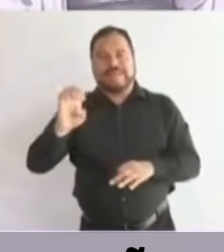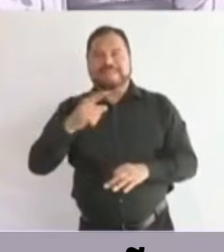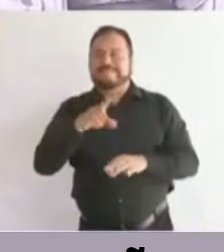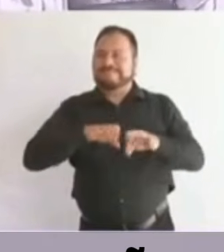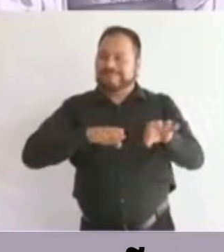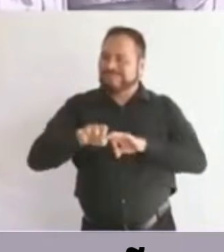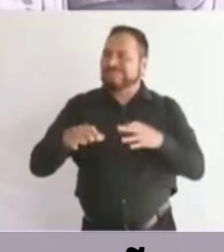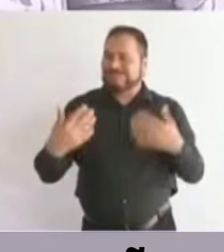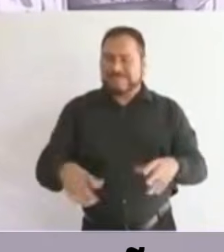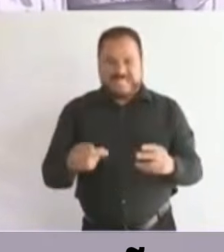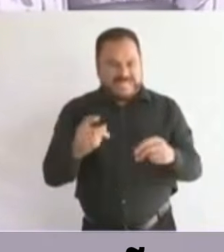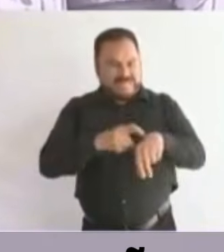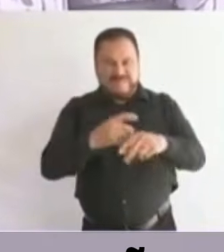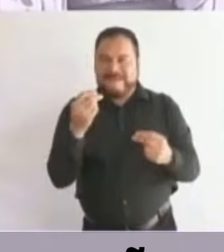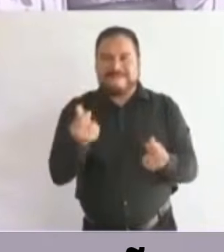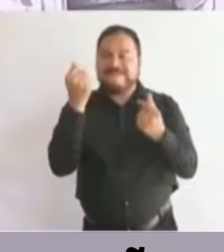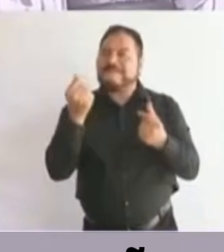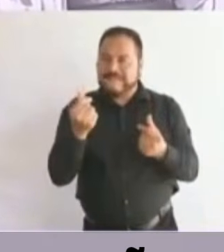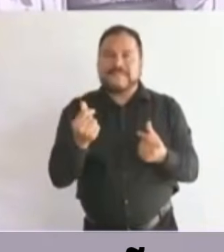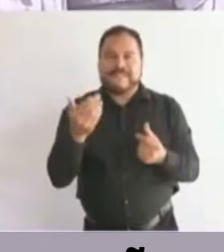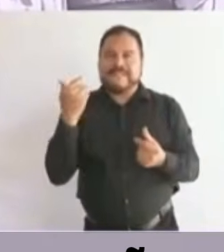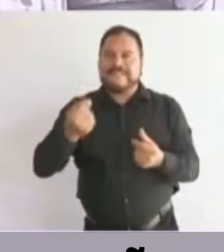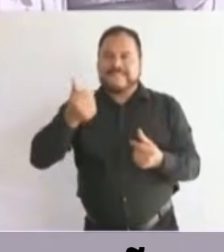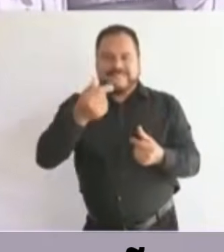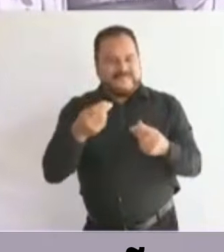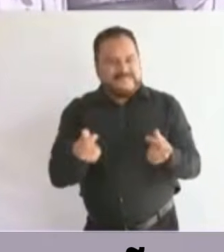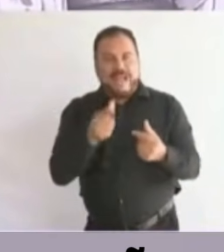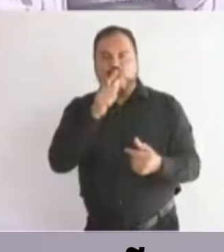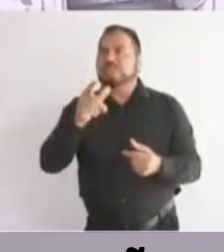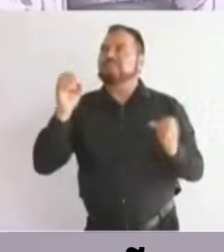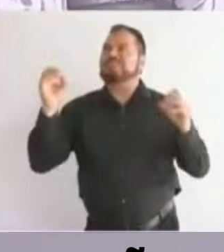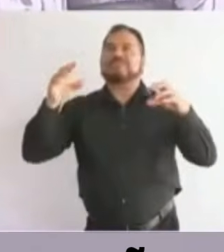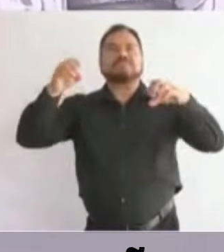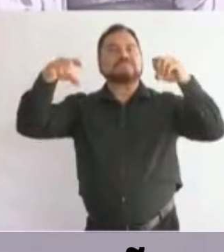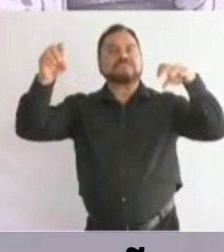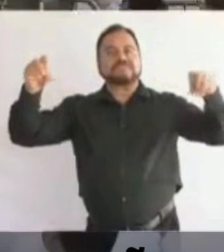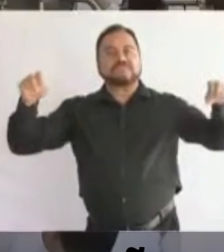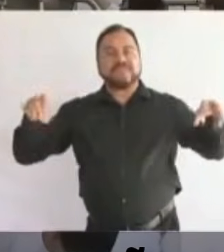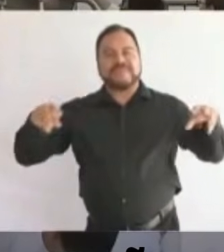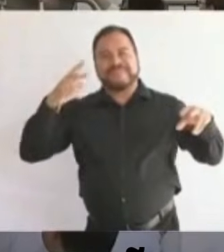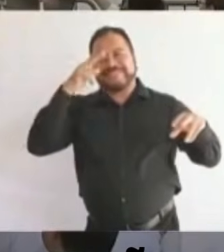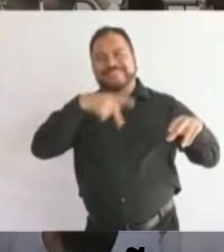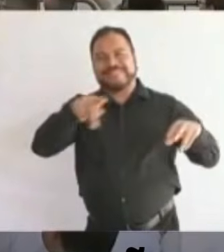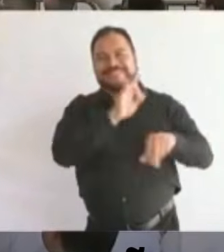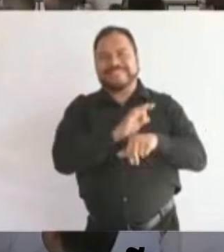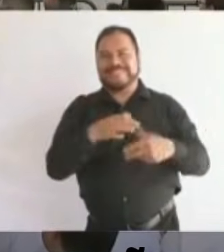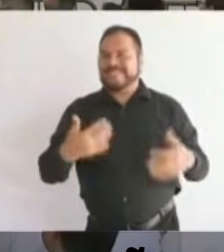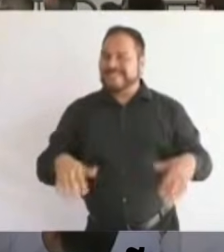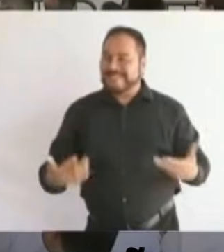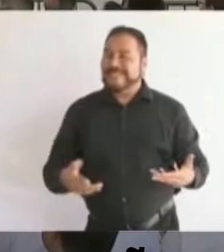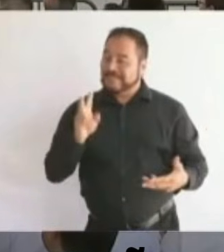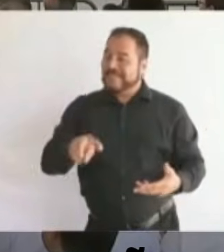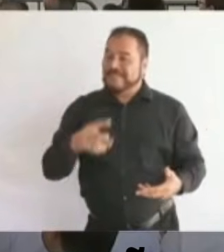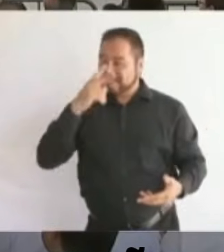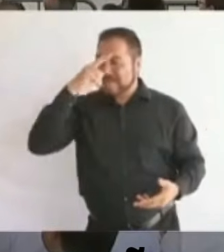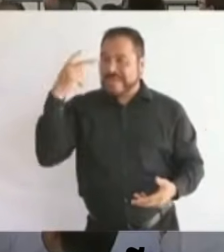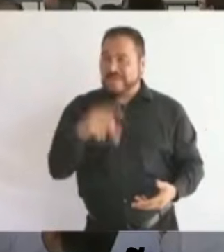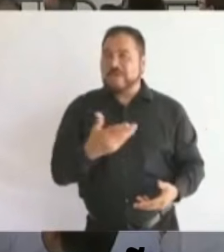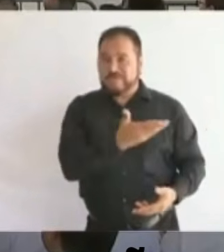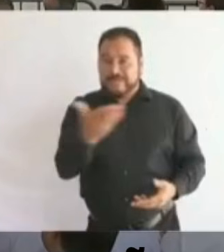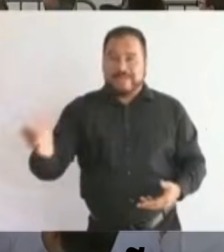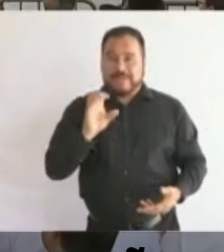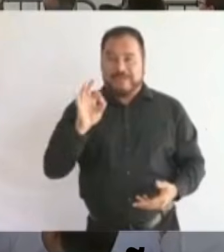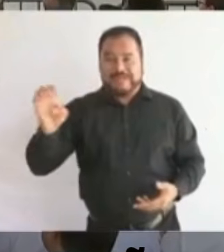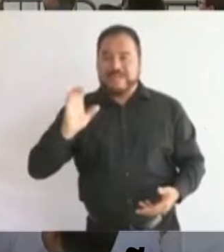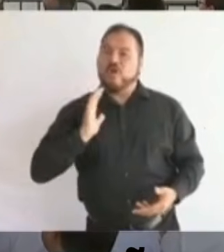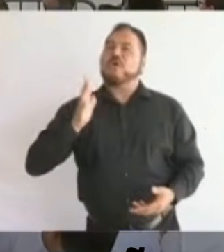que en tiempo récord restablecieron la luz para todas y todos los mexicanos. Son un orgullo para México, las y los trabajadores